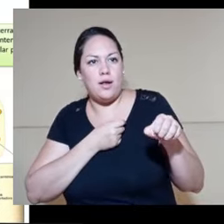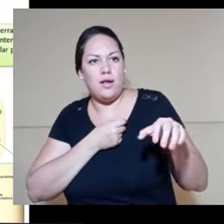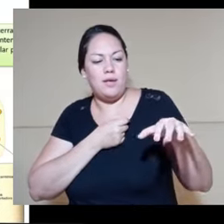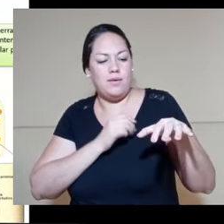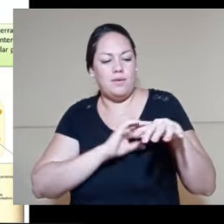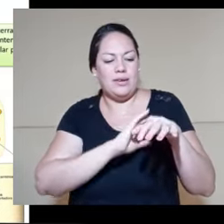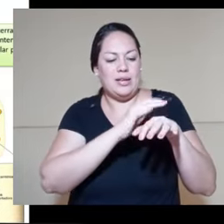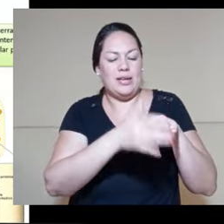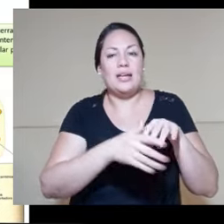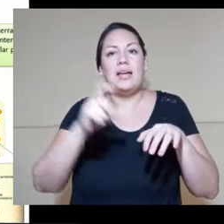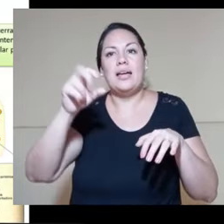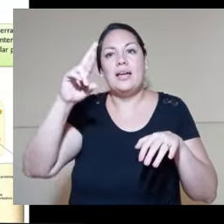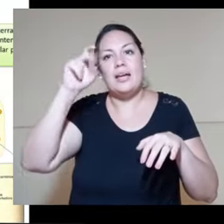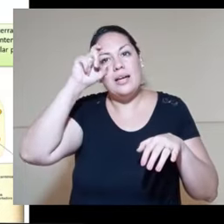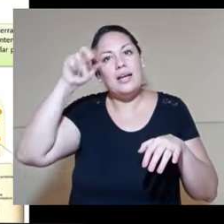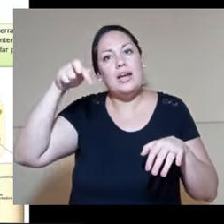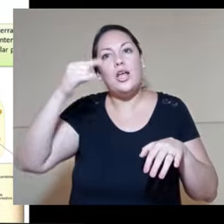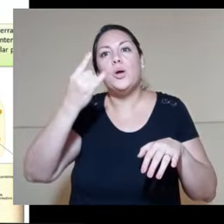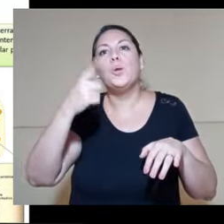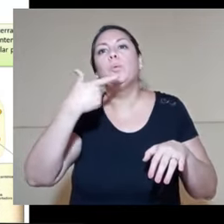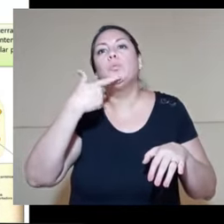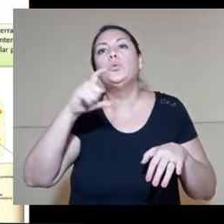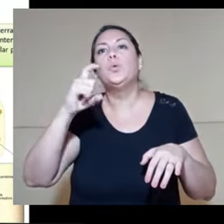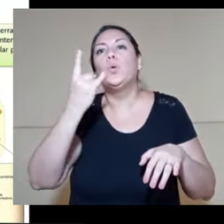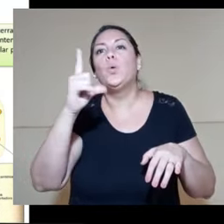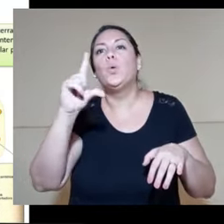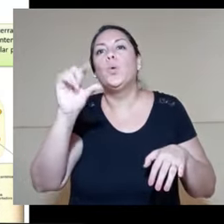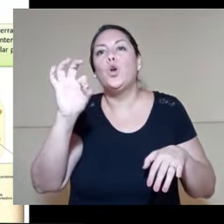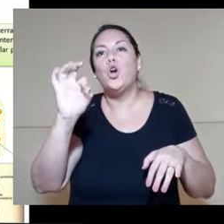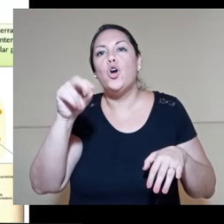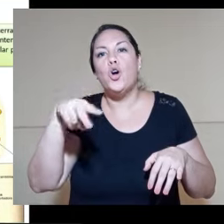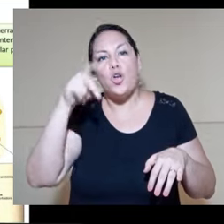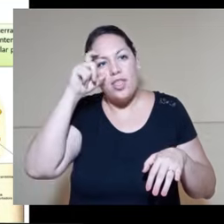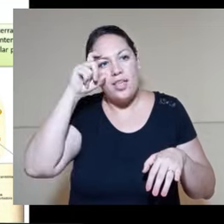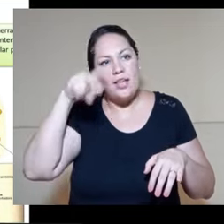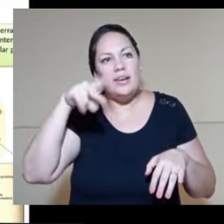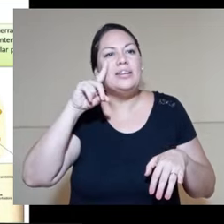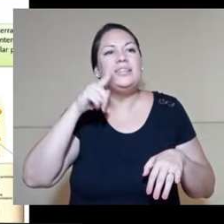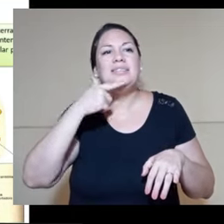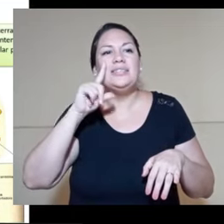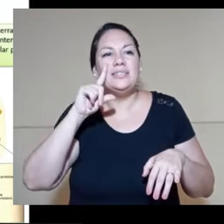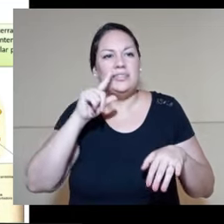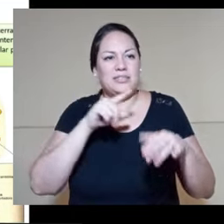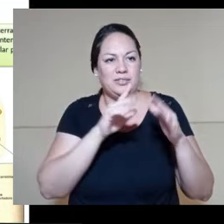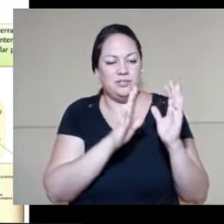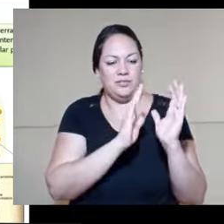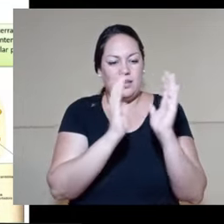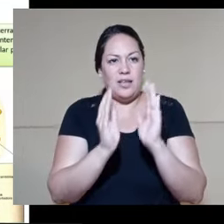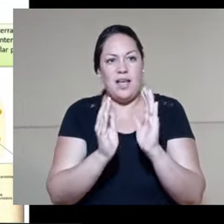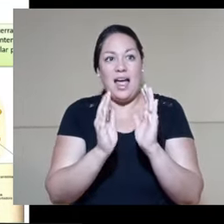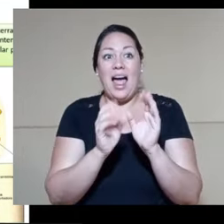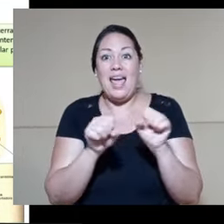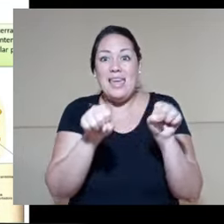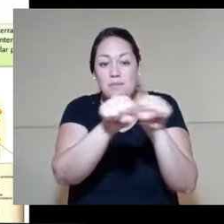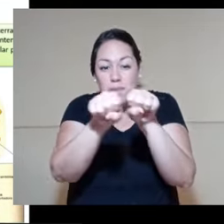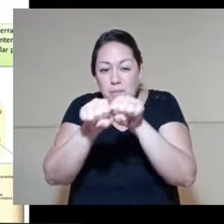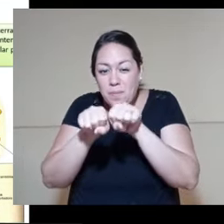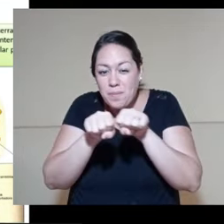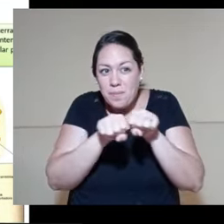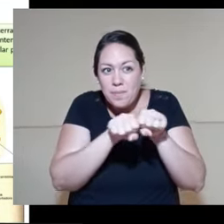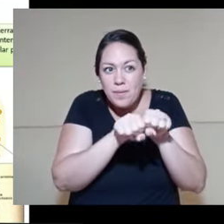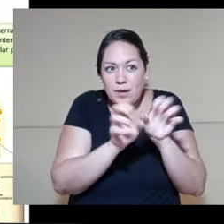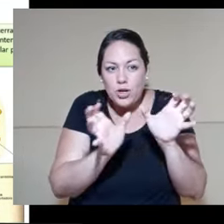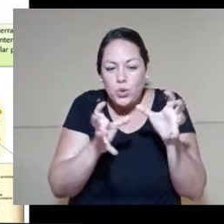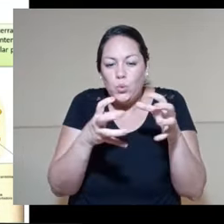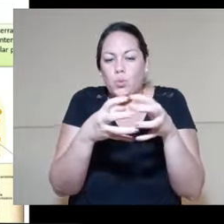dije, fíjense acá, en el corpúsculo de Nissen, el retículo endoplasmático rugoso, que es el que tienen los ribosomas, que esto lo vieron con la profesora.